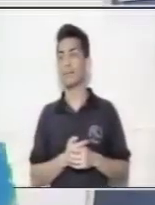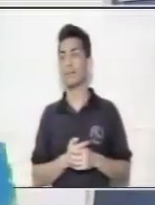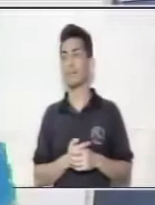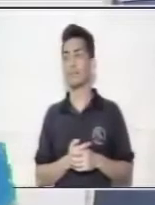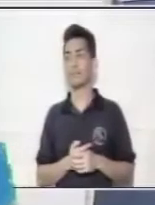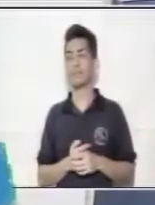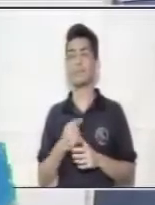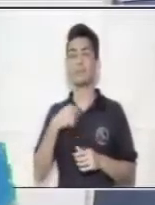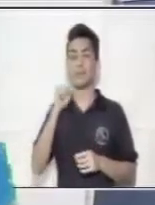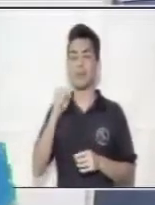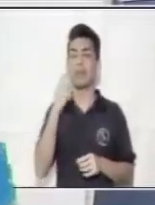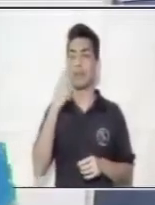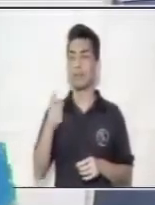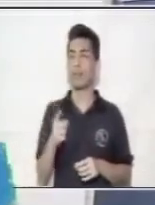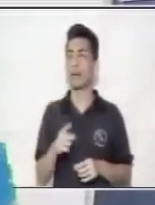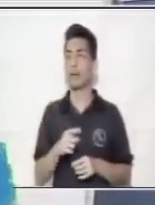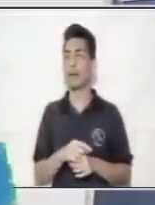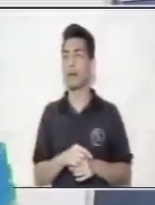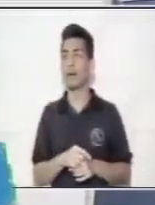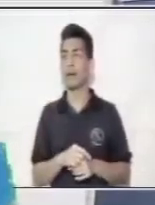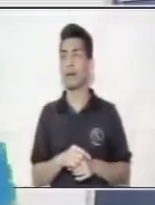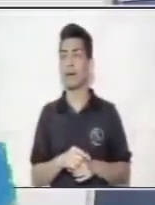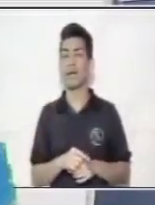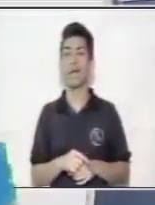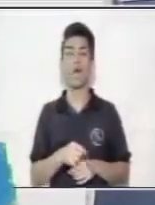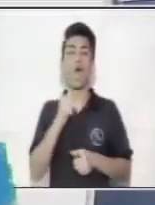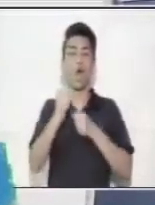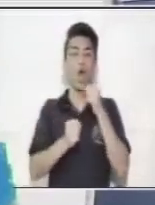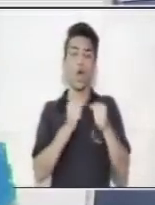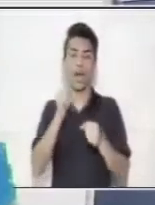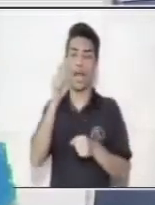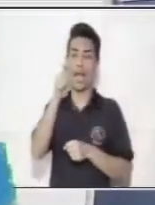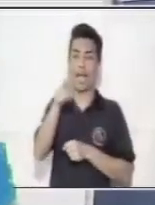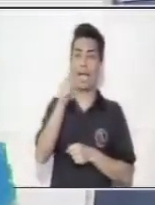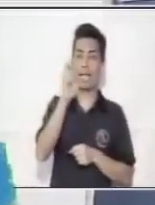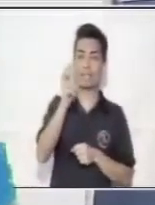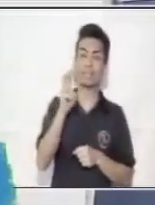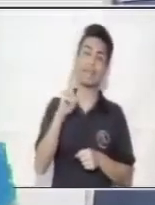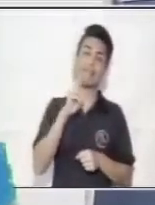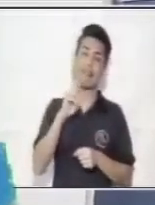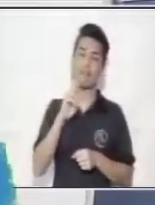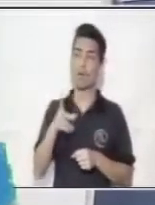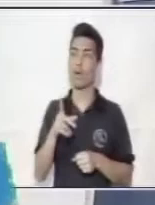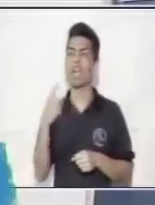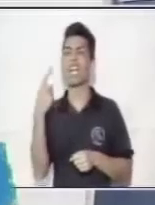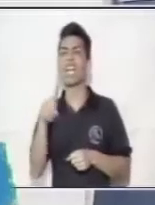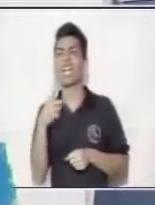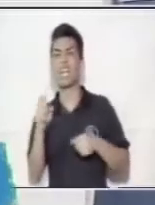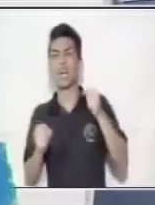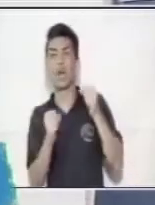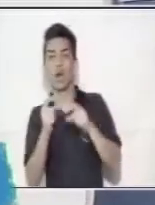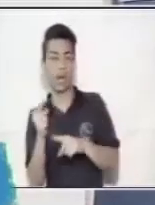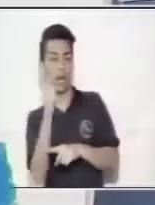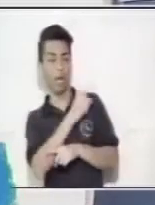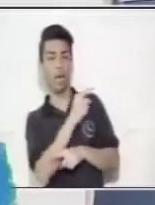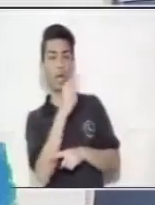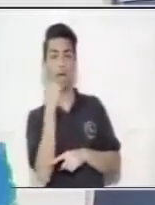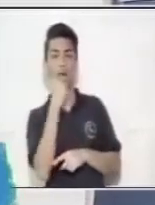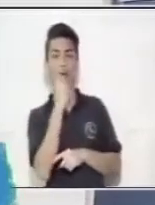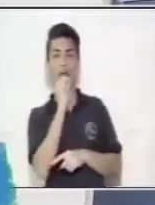podemos colocar que corre, sabemos que es nuestro verbo, podemos decir ¿quién corre? Ella corre.